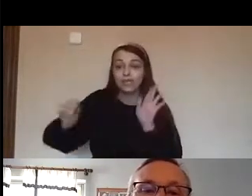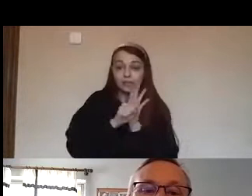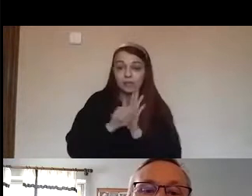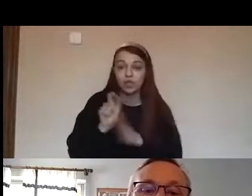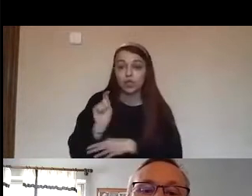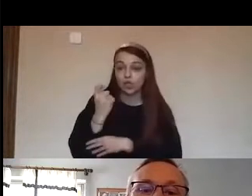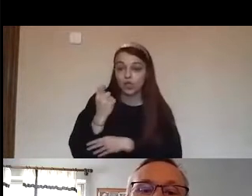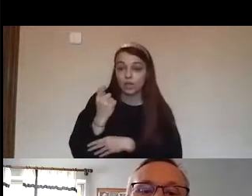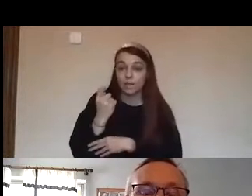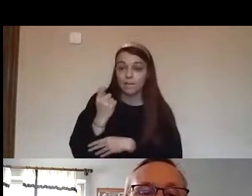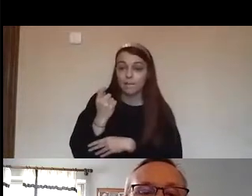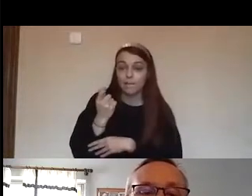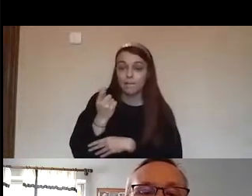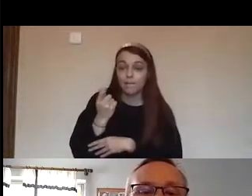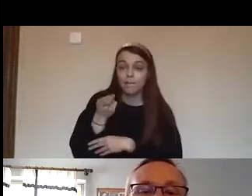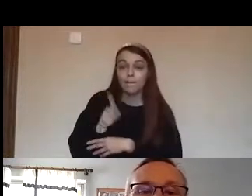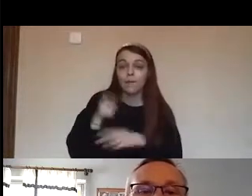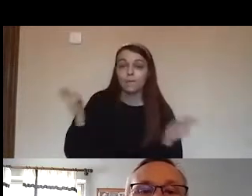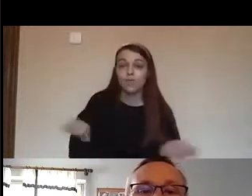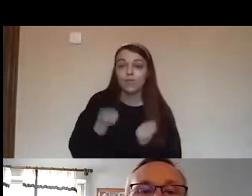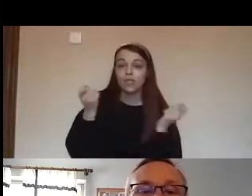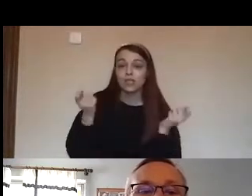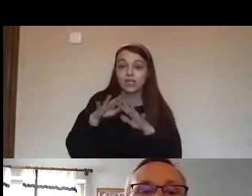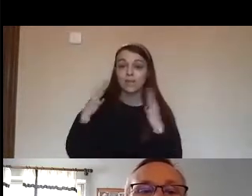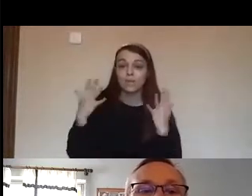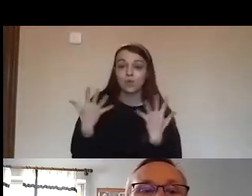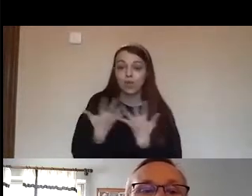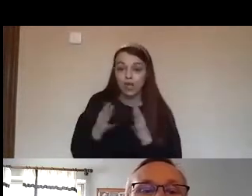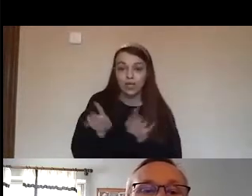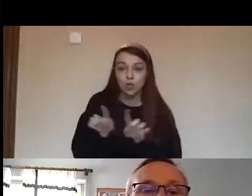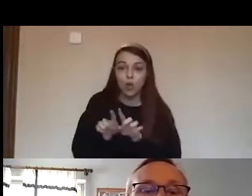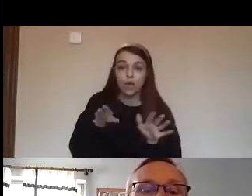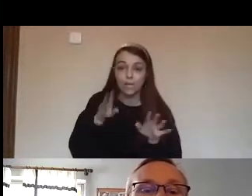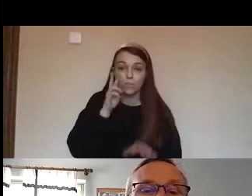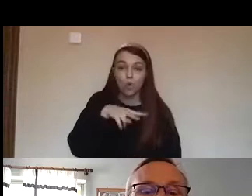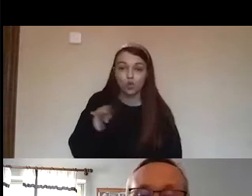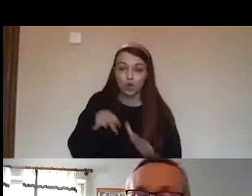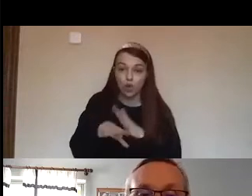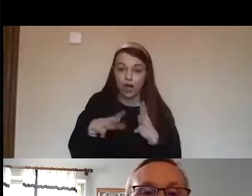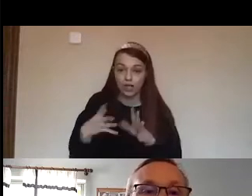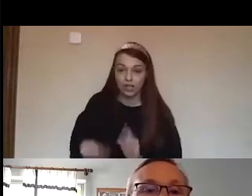y publicitarse a nivel mundial como museos accesibles.